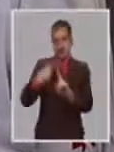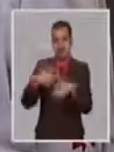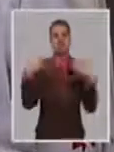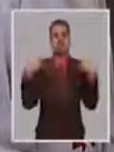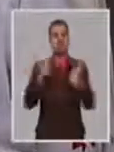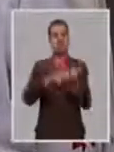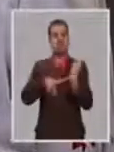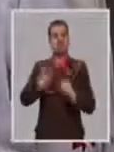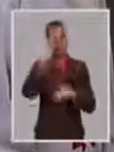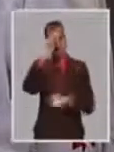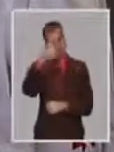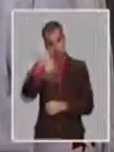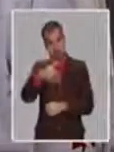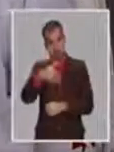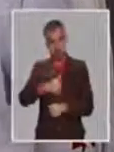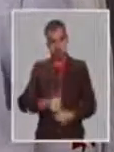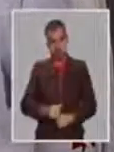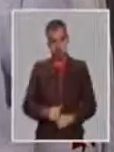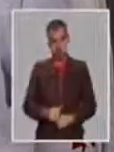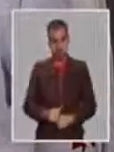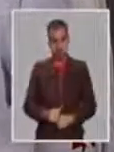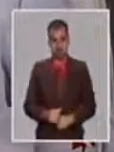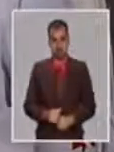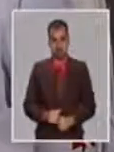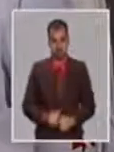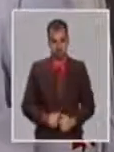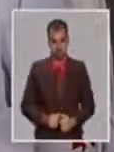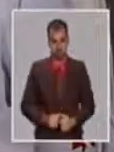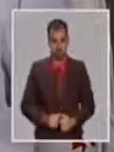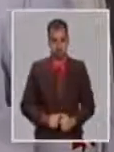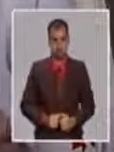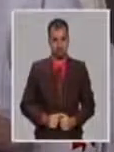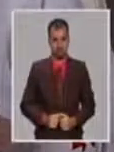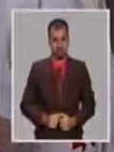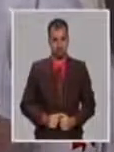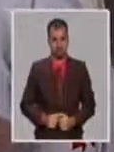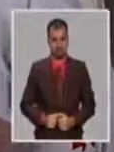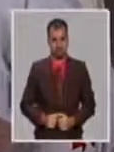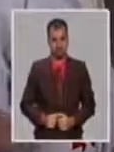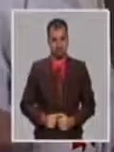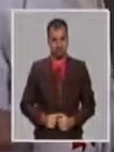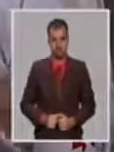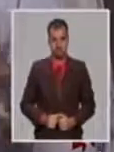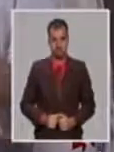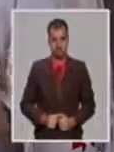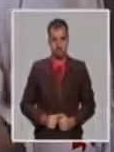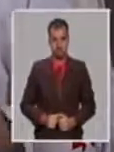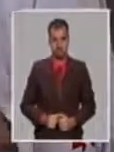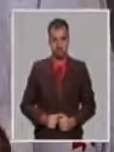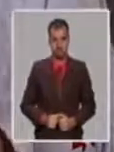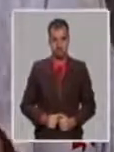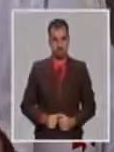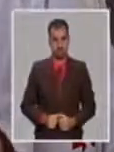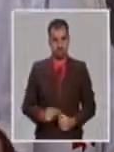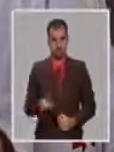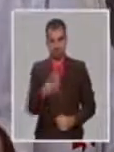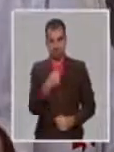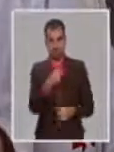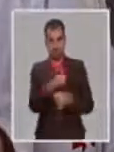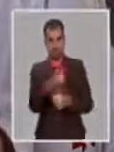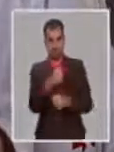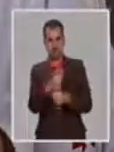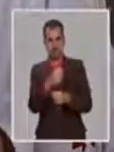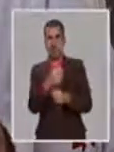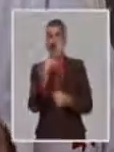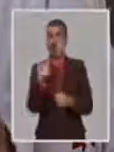direcciones provinciales de salud pública y todos los involucrados. Y pensamos establecerlo en función